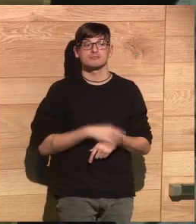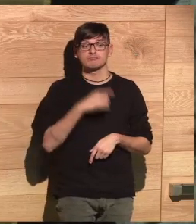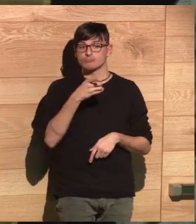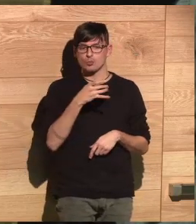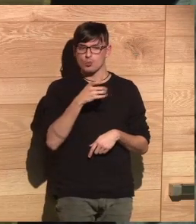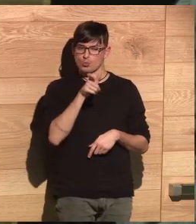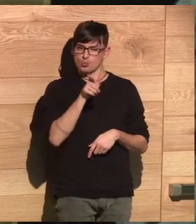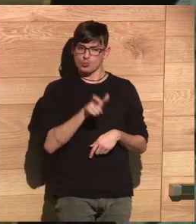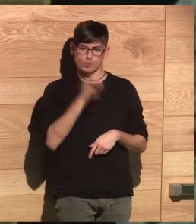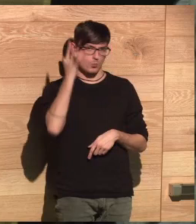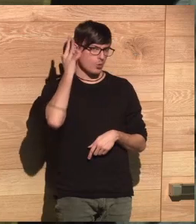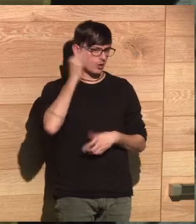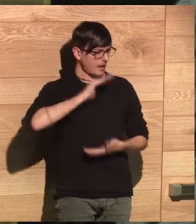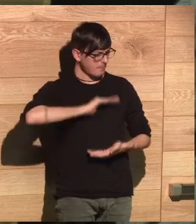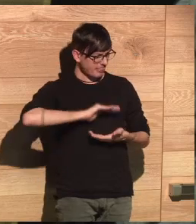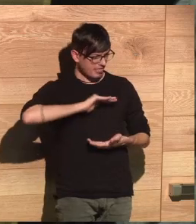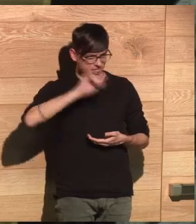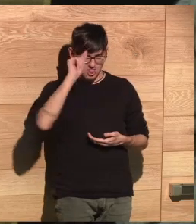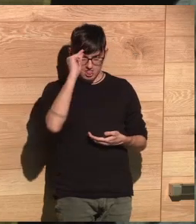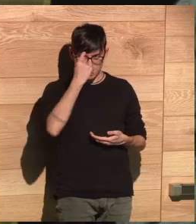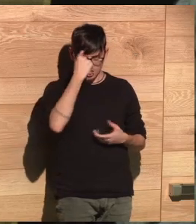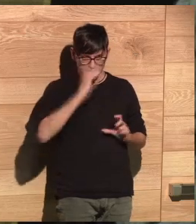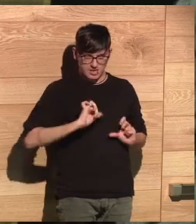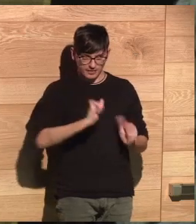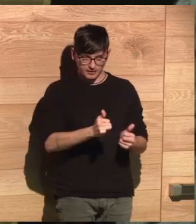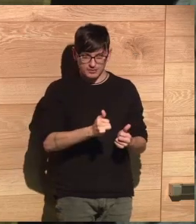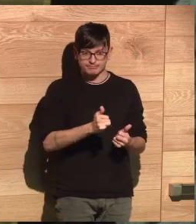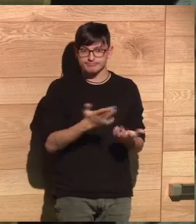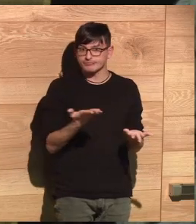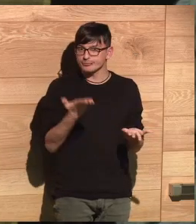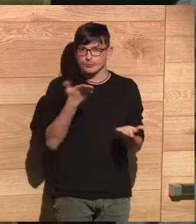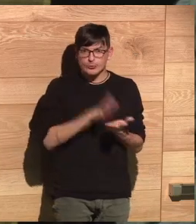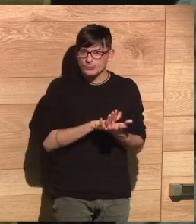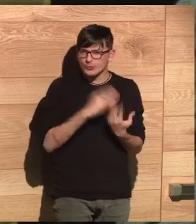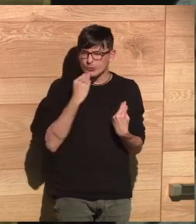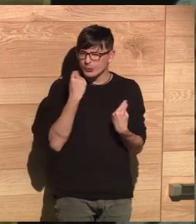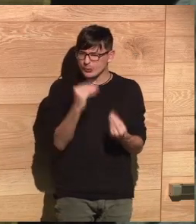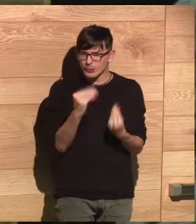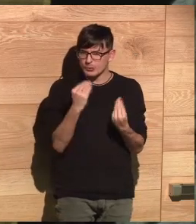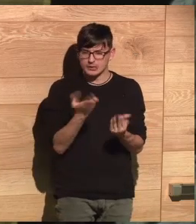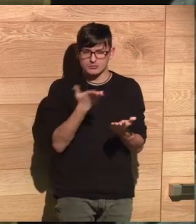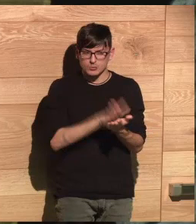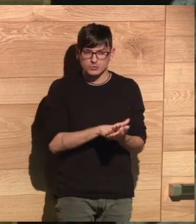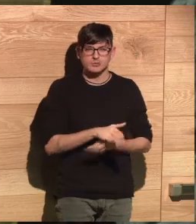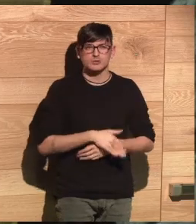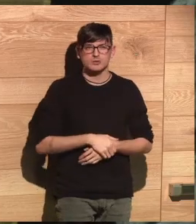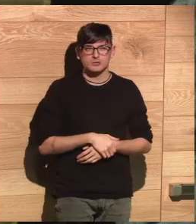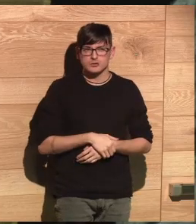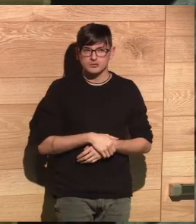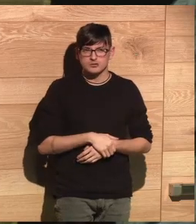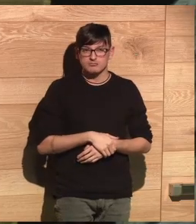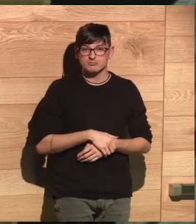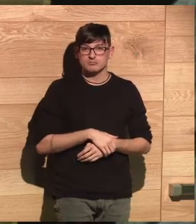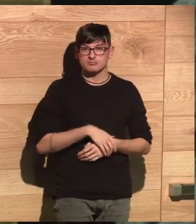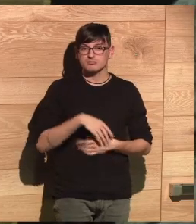una mujer con esas capacidades y esa iniciativa muriera tan joven, y además tuviera